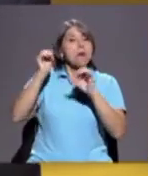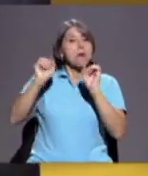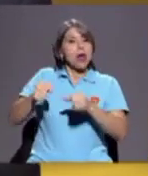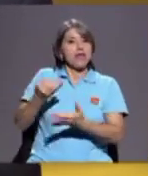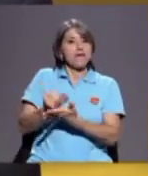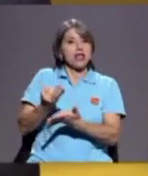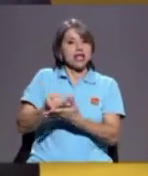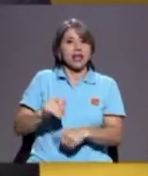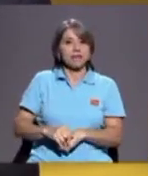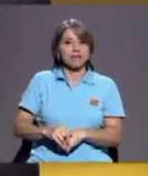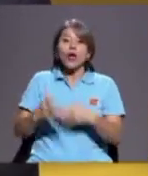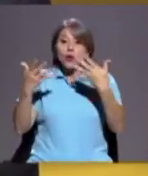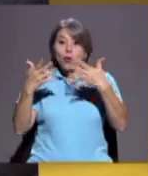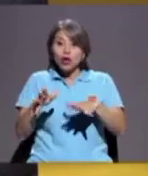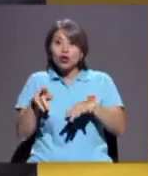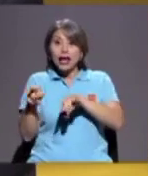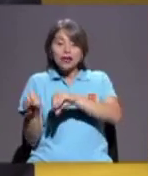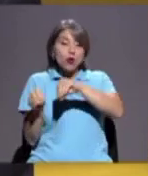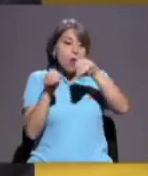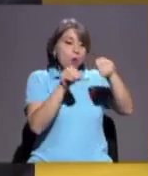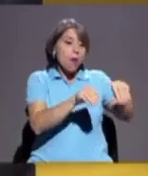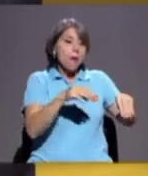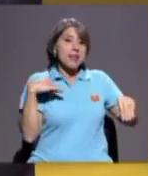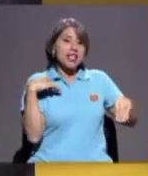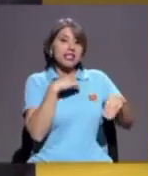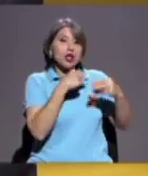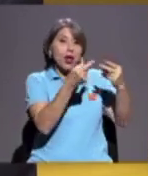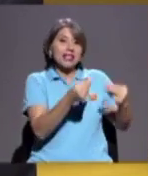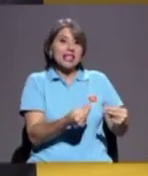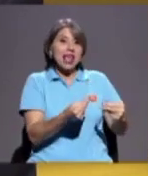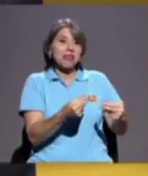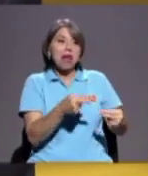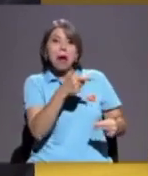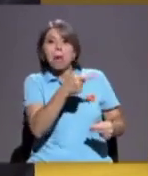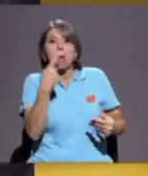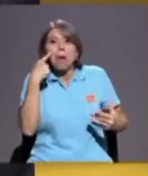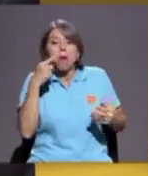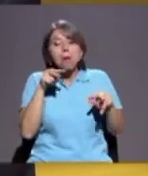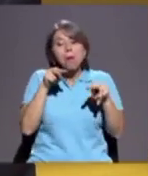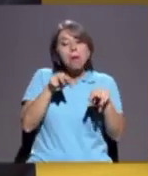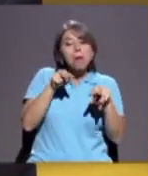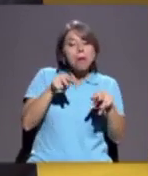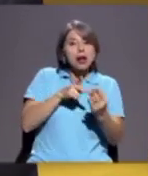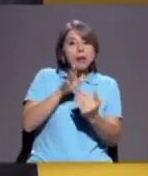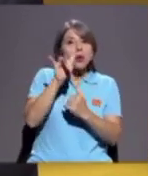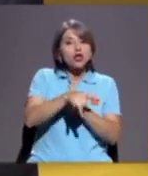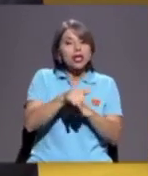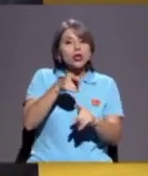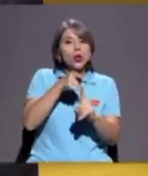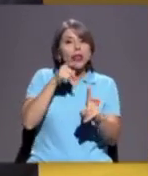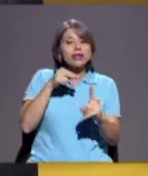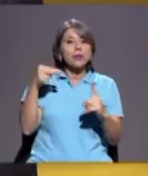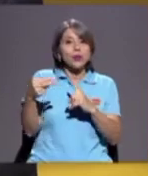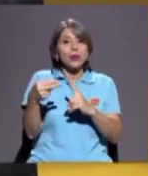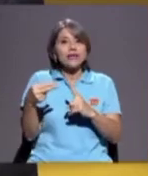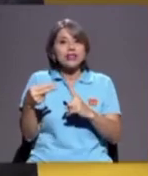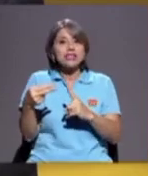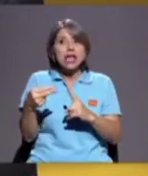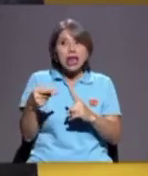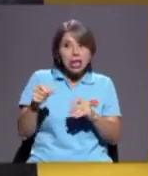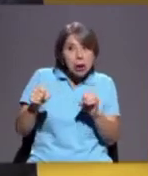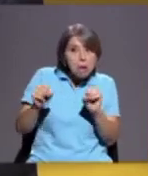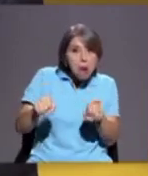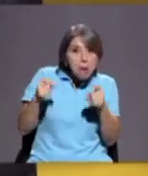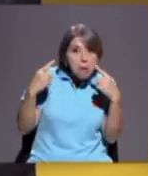cuando llega al Ministerio de Hacienda, lo que hace el ministro es simplemente ver el proyecto desde el punto de vista de su